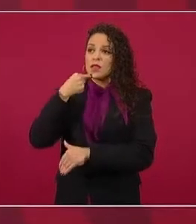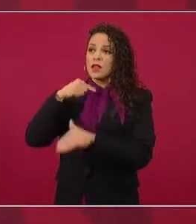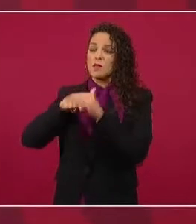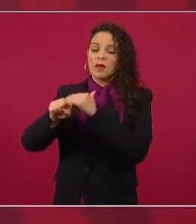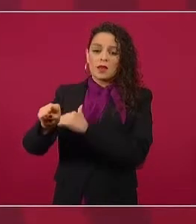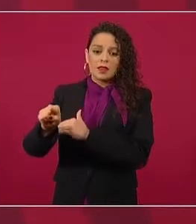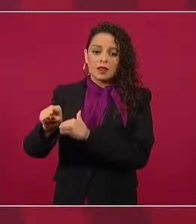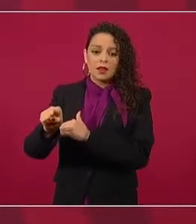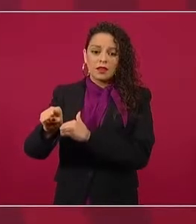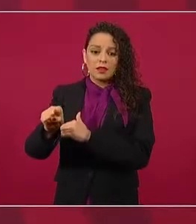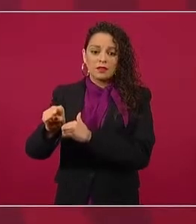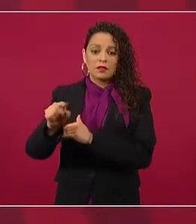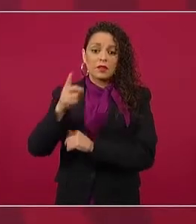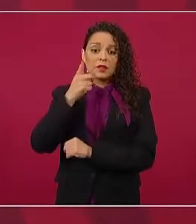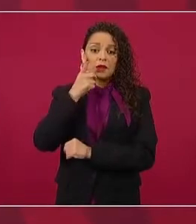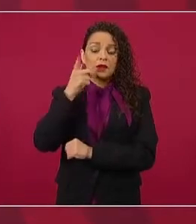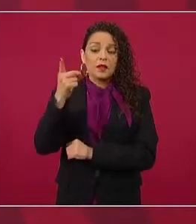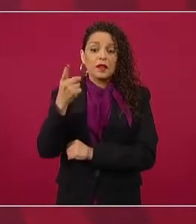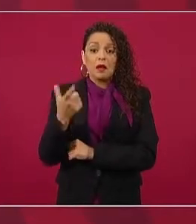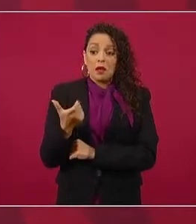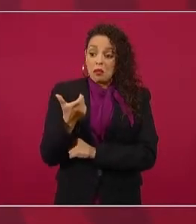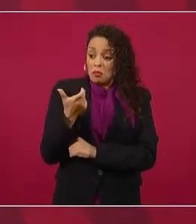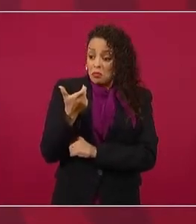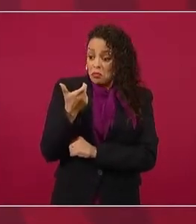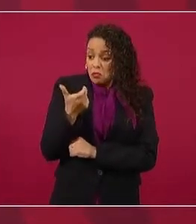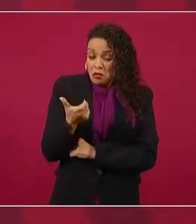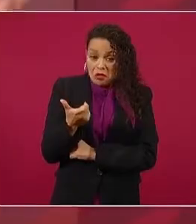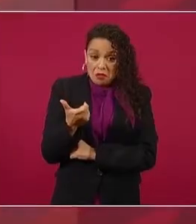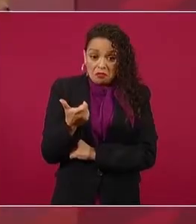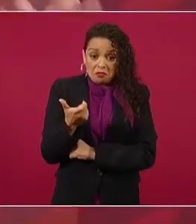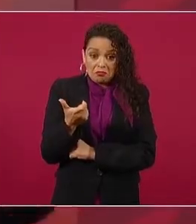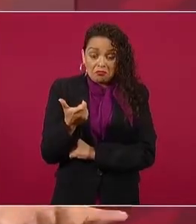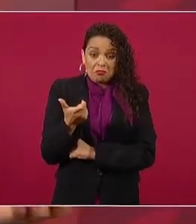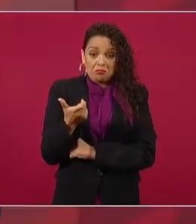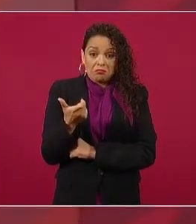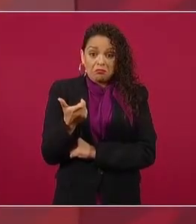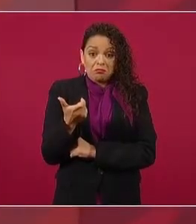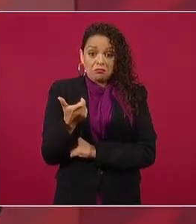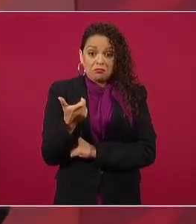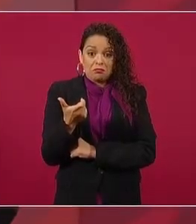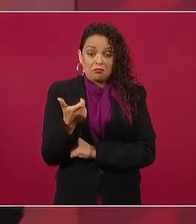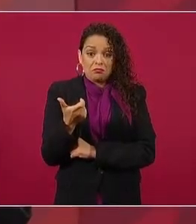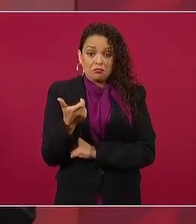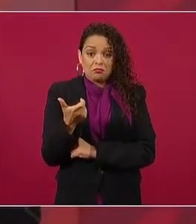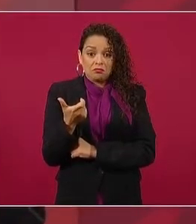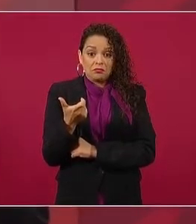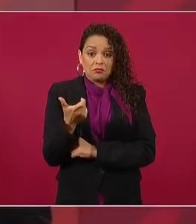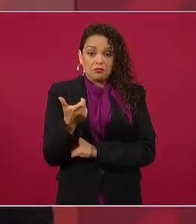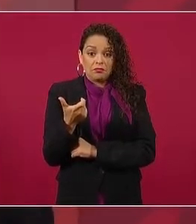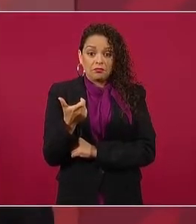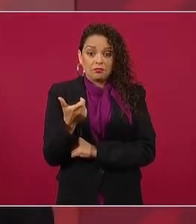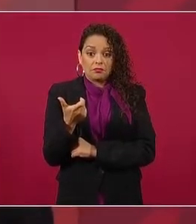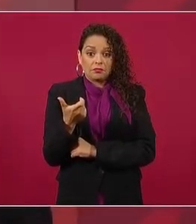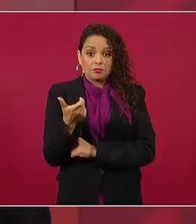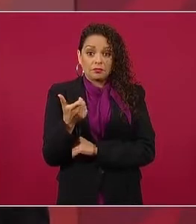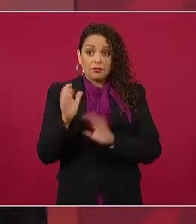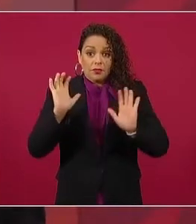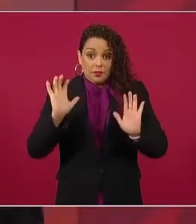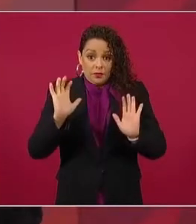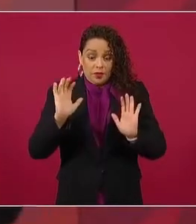de un supuesto dinero, y digo supuesto no porque diga yo que es un